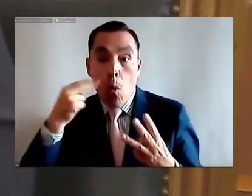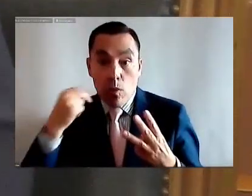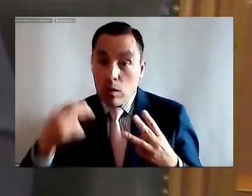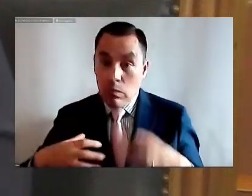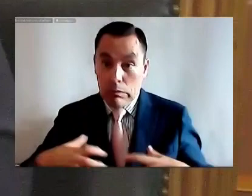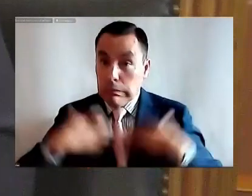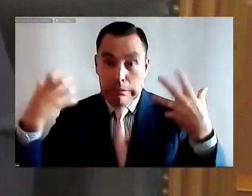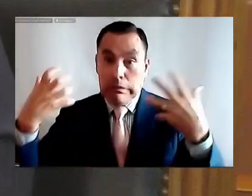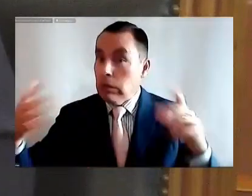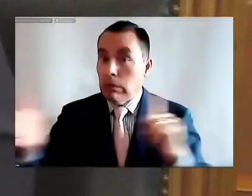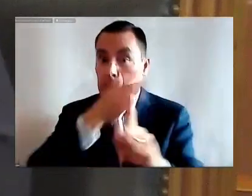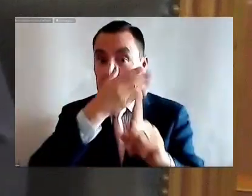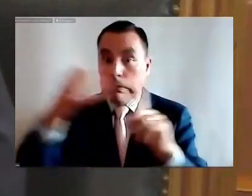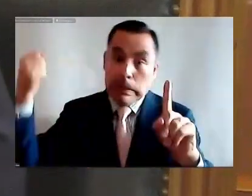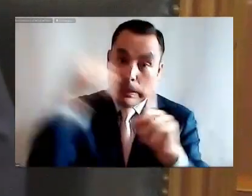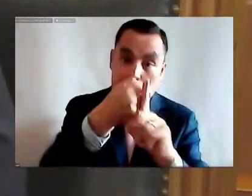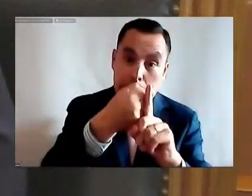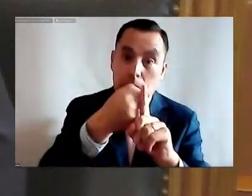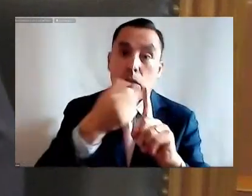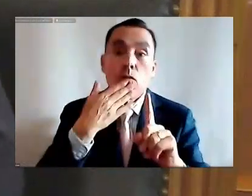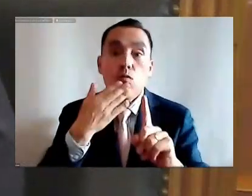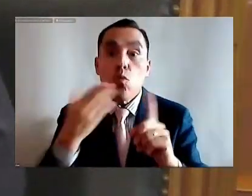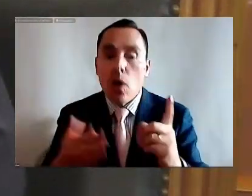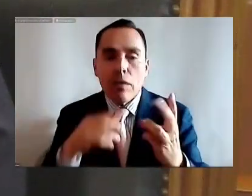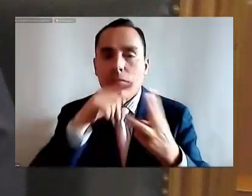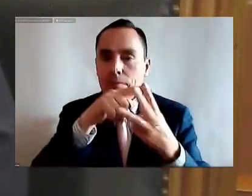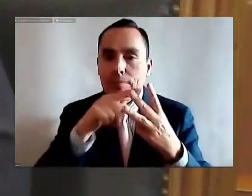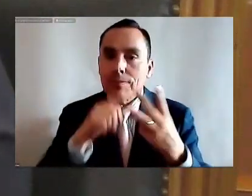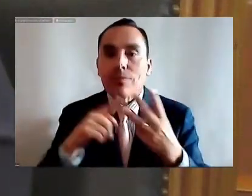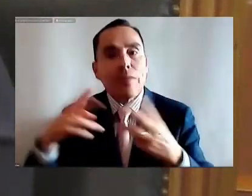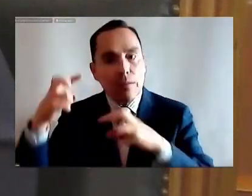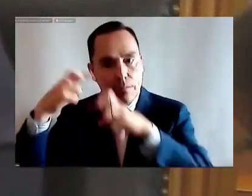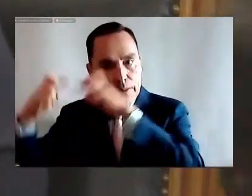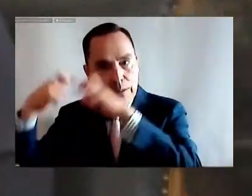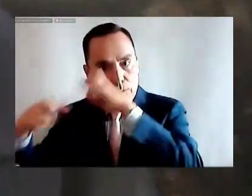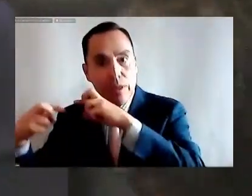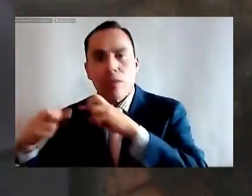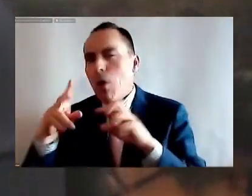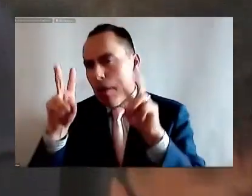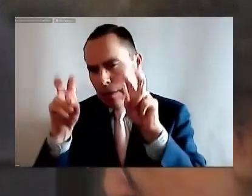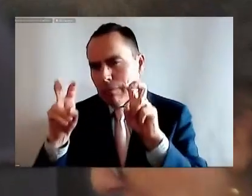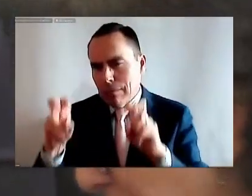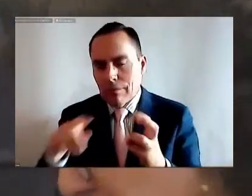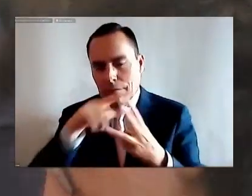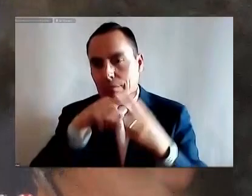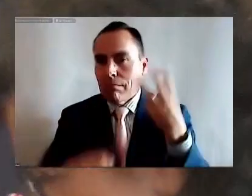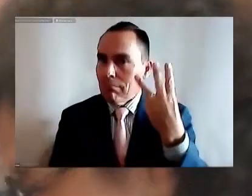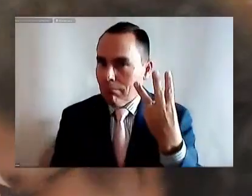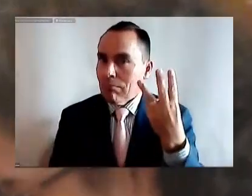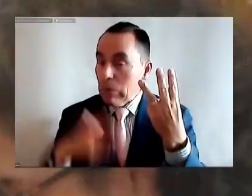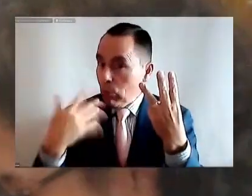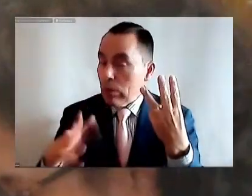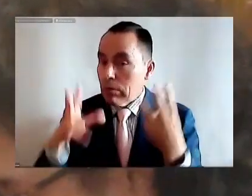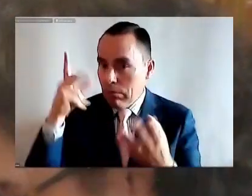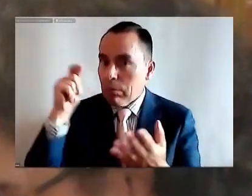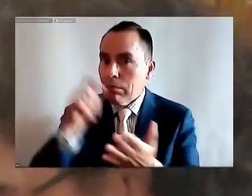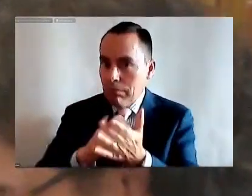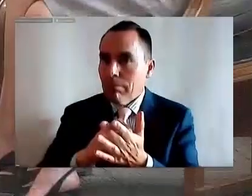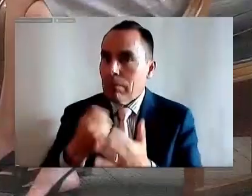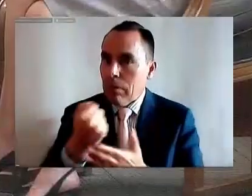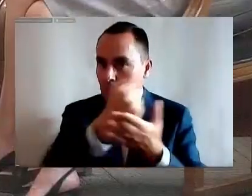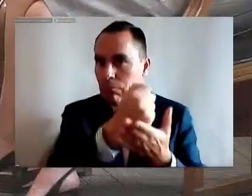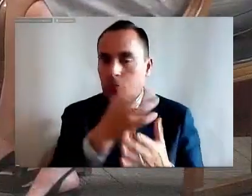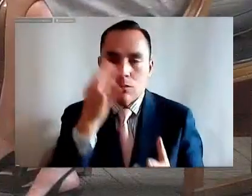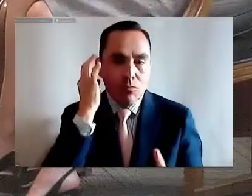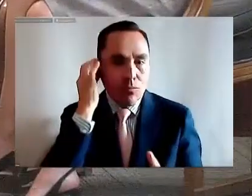incide en la determinación de temas patrimoniales. Podemos seguir infinito, así que usted, ministra, nos va con todos los temas. Poner,